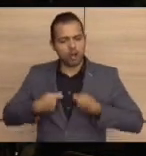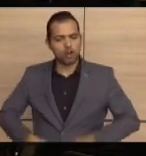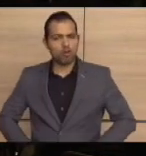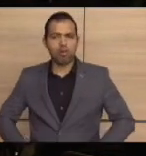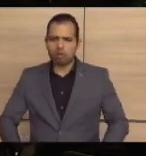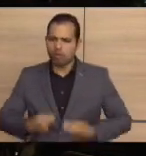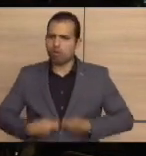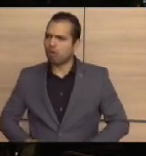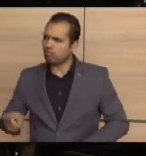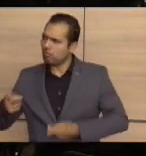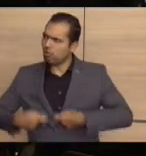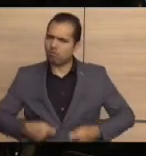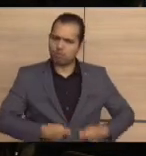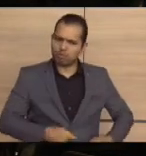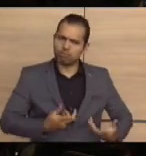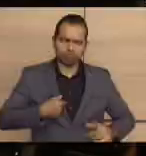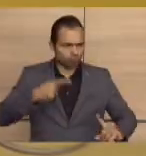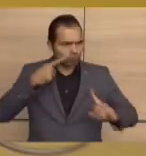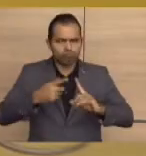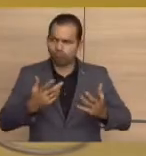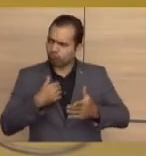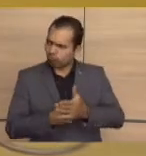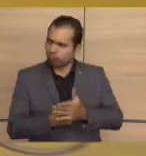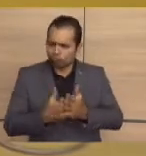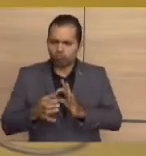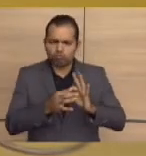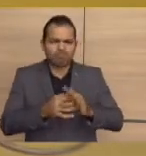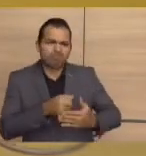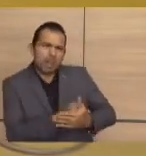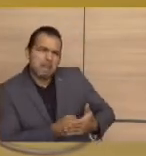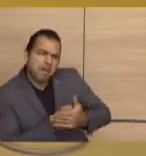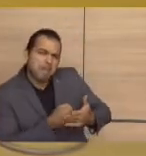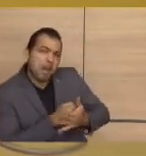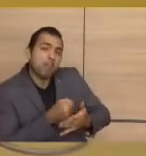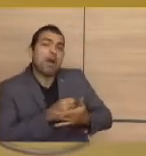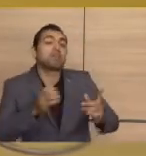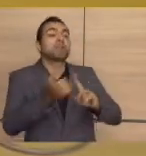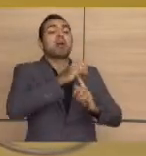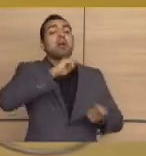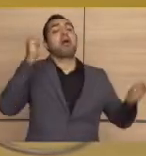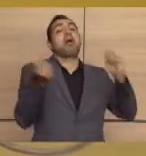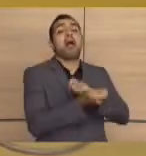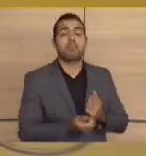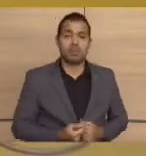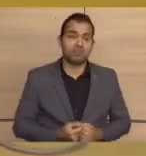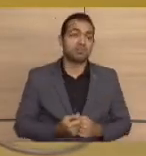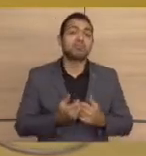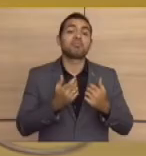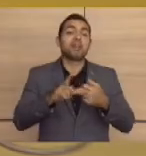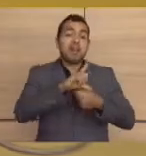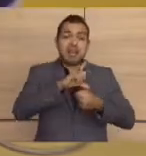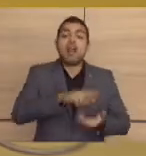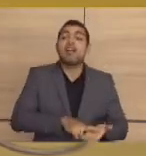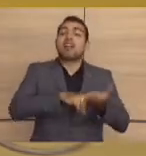las canchas y logramos un cambio, recuperamos la liga y la selección que hoy en día es campeona panamericana.